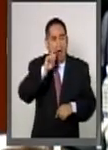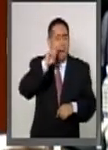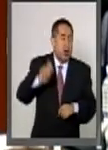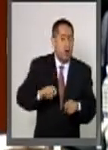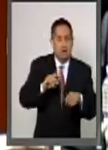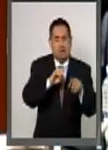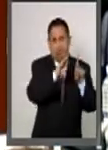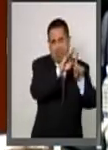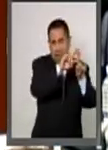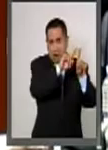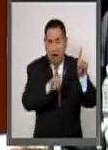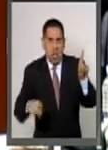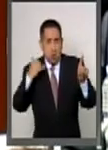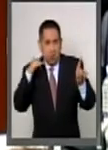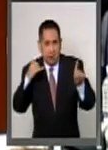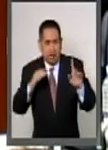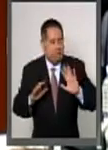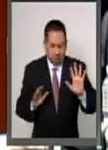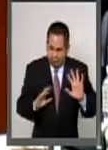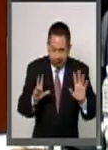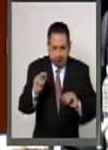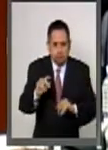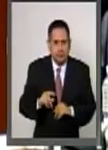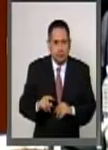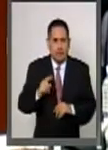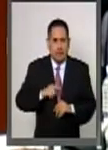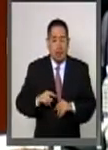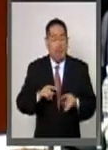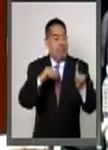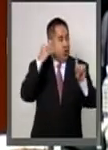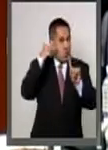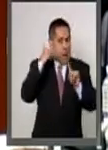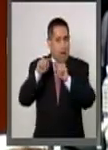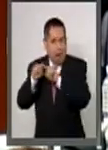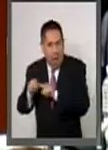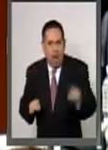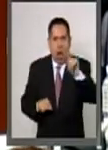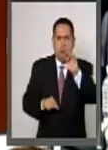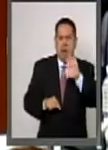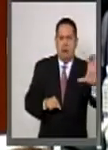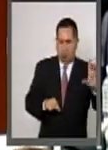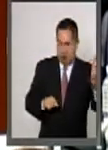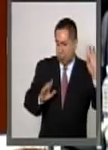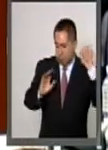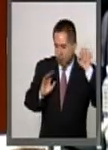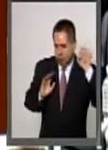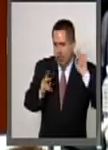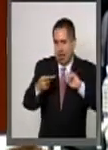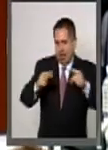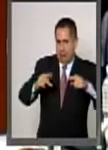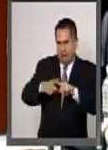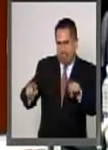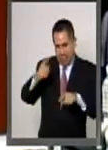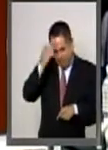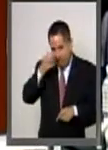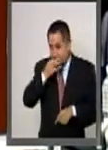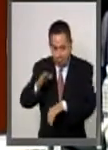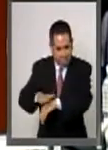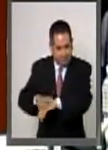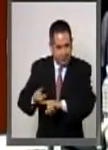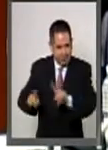Baja California a Yucatán. No, es de Yucatán a Baja California, mi querido senador